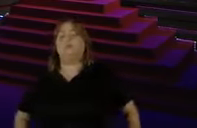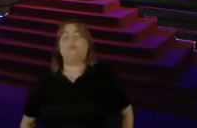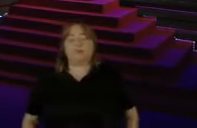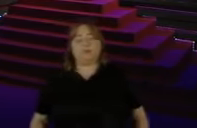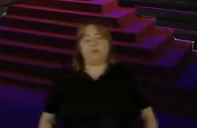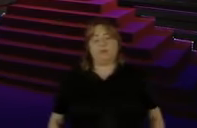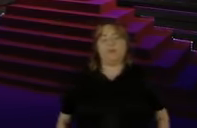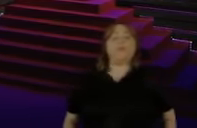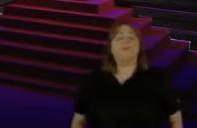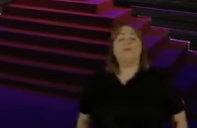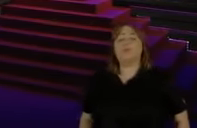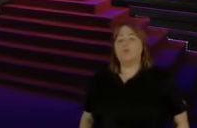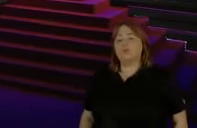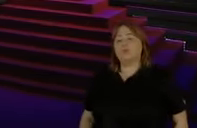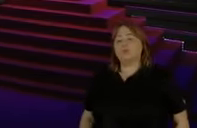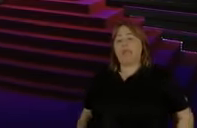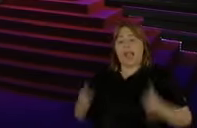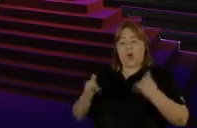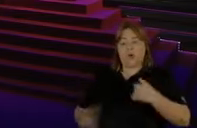estaba dando una enseñanza.